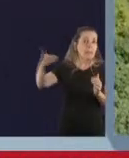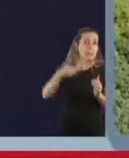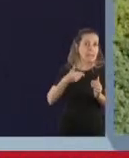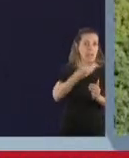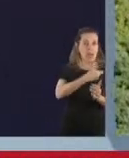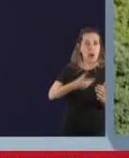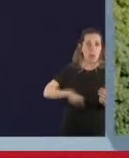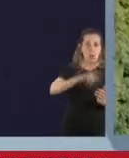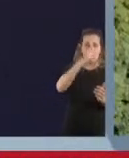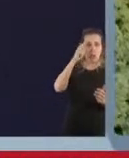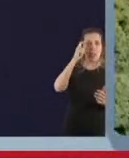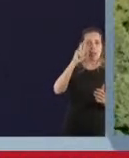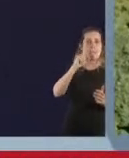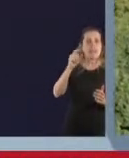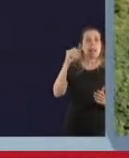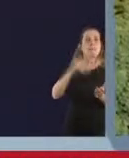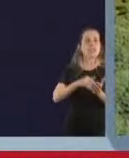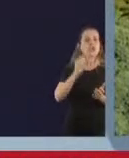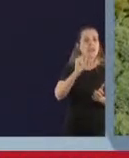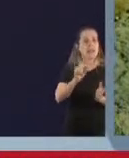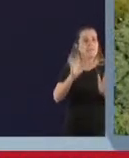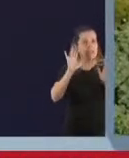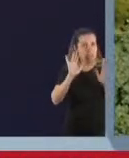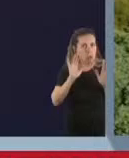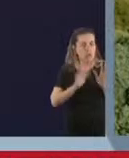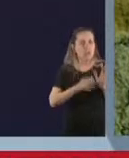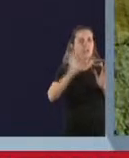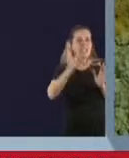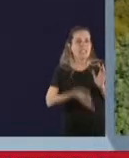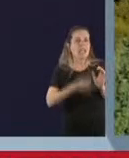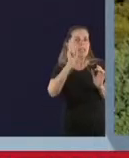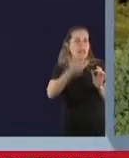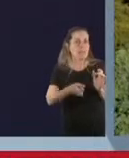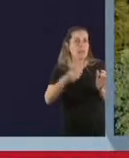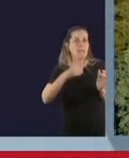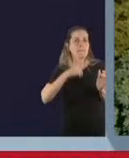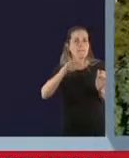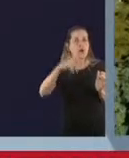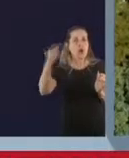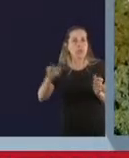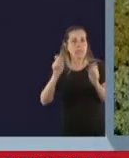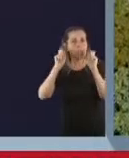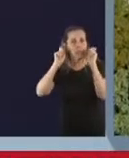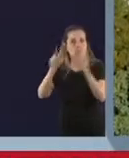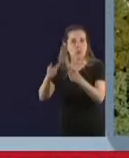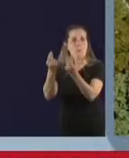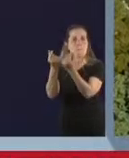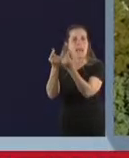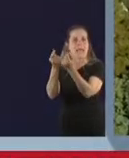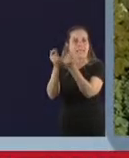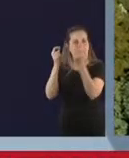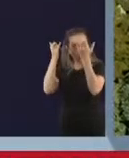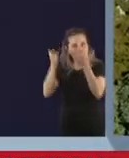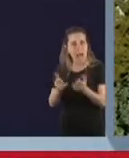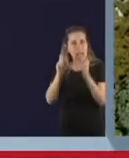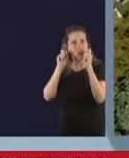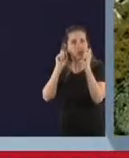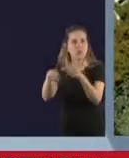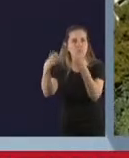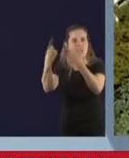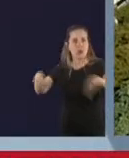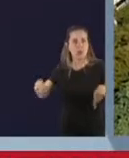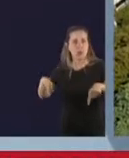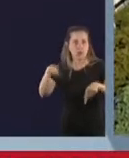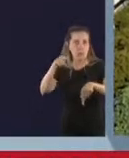nacional y los 10,000 millones de pesos entendiendo también que la provincia debe hacer uso de sus propios recursos para este tipo de